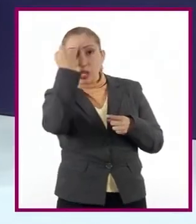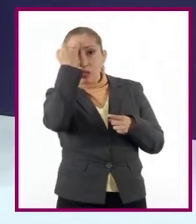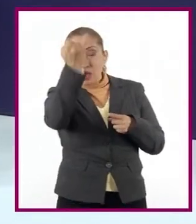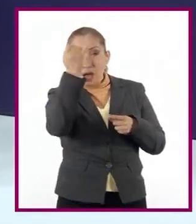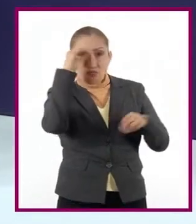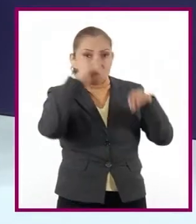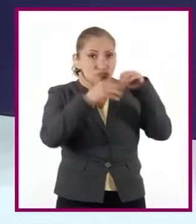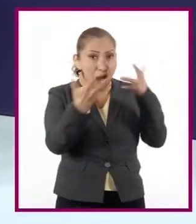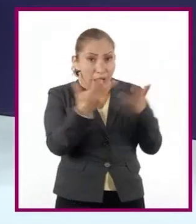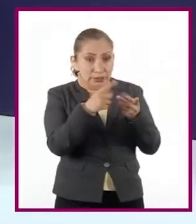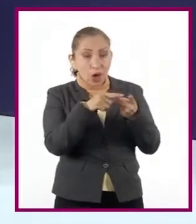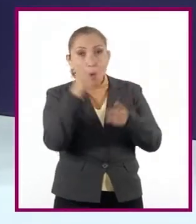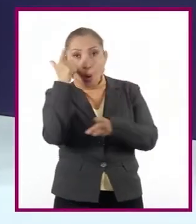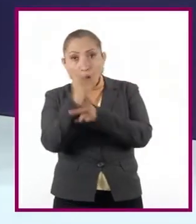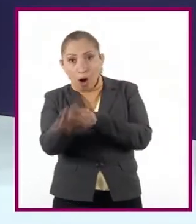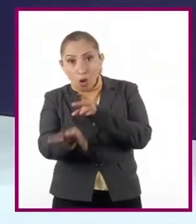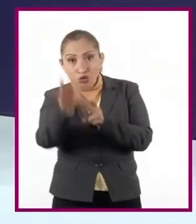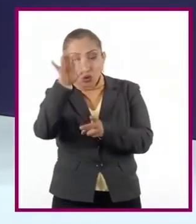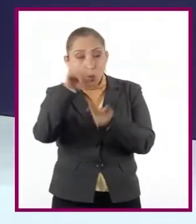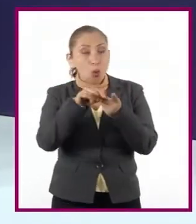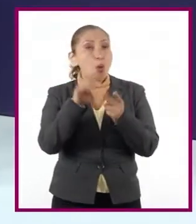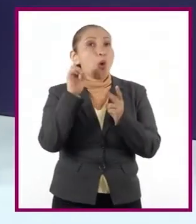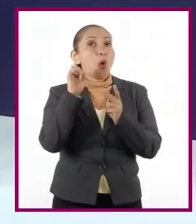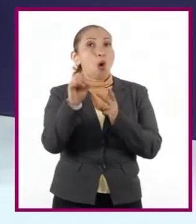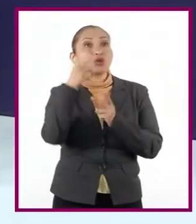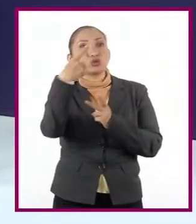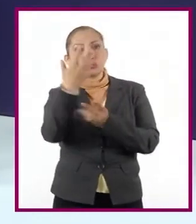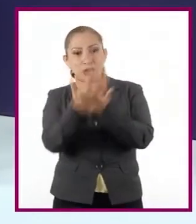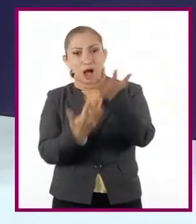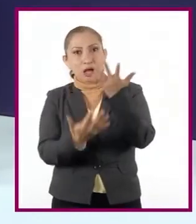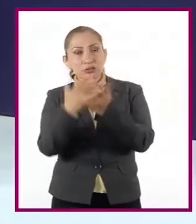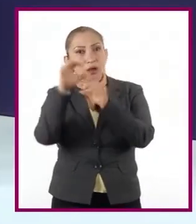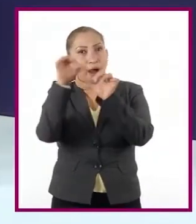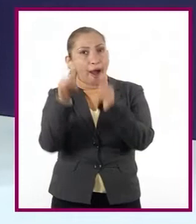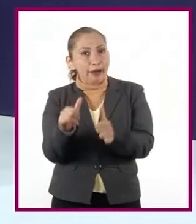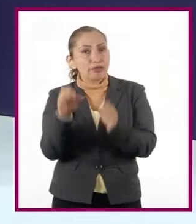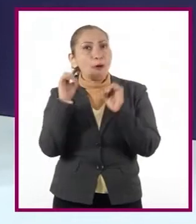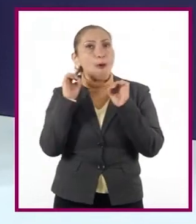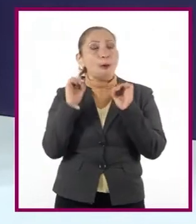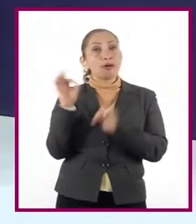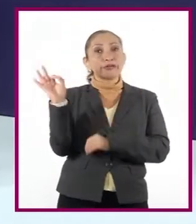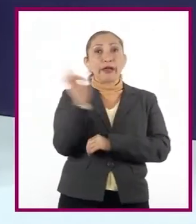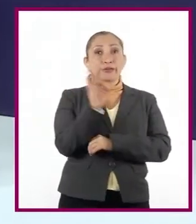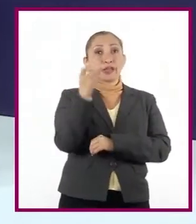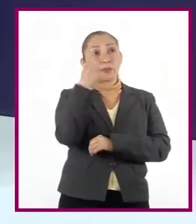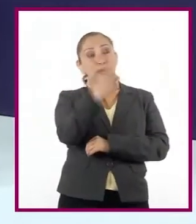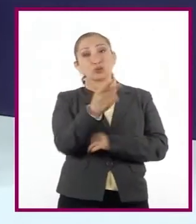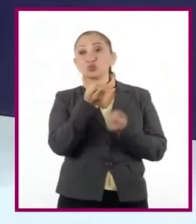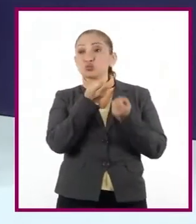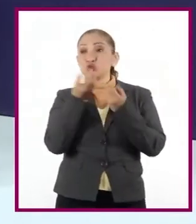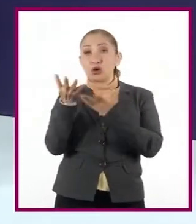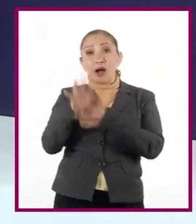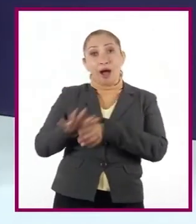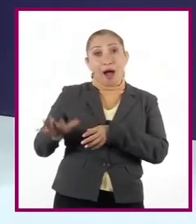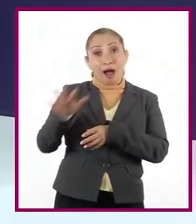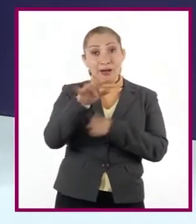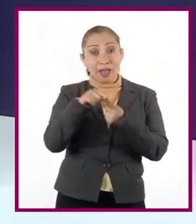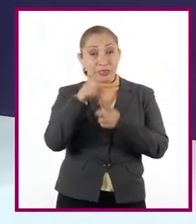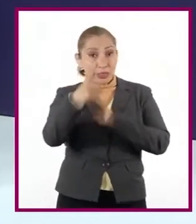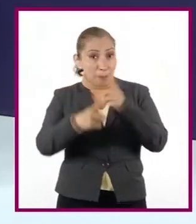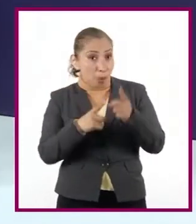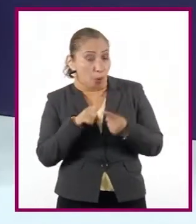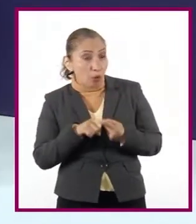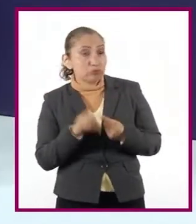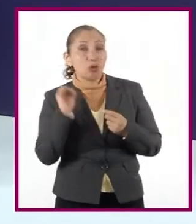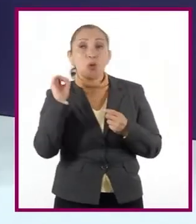inventos, descubrimientos y creaciones artísticas, o bien por sus aportes en los ámbitos